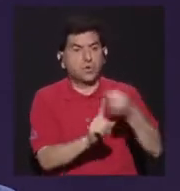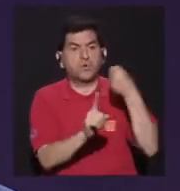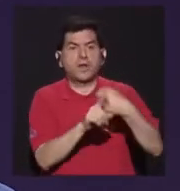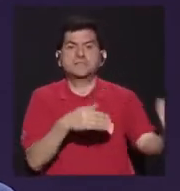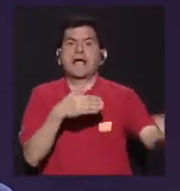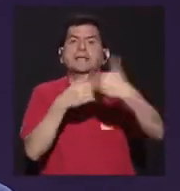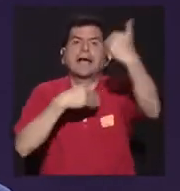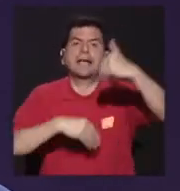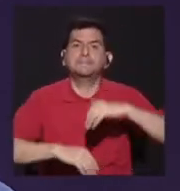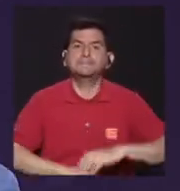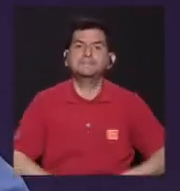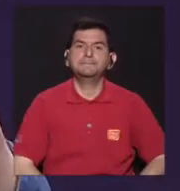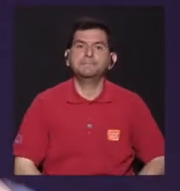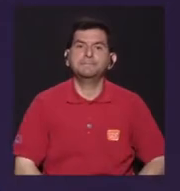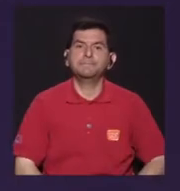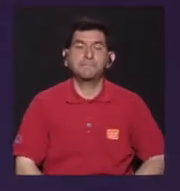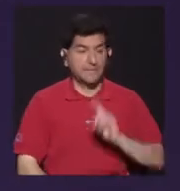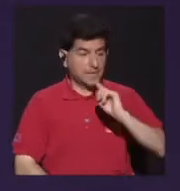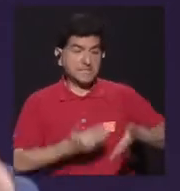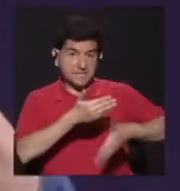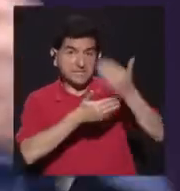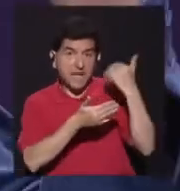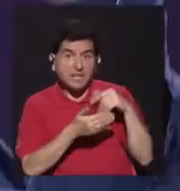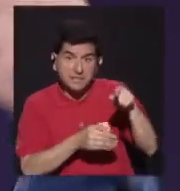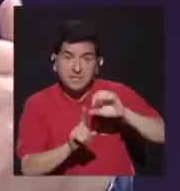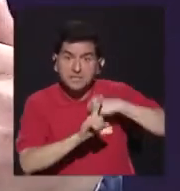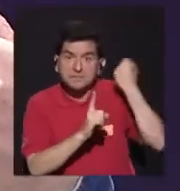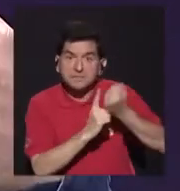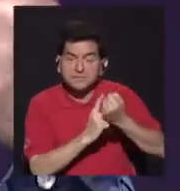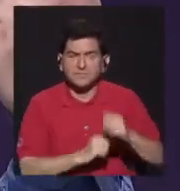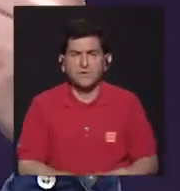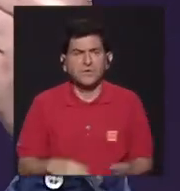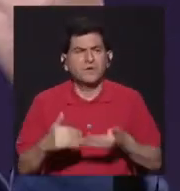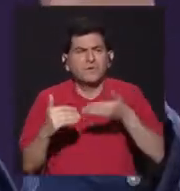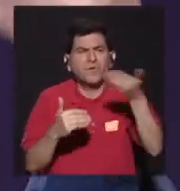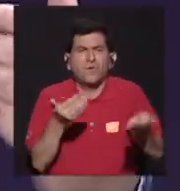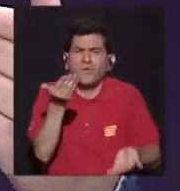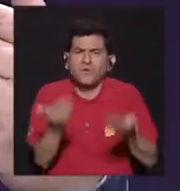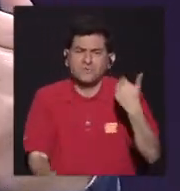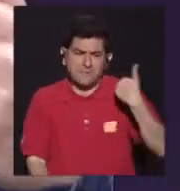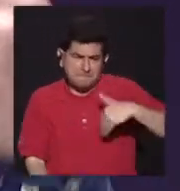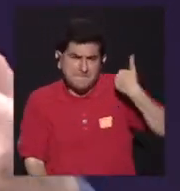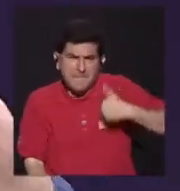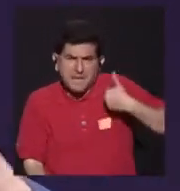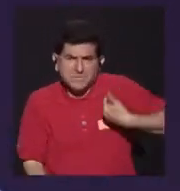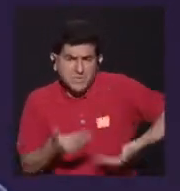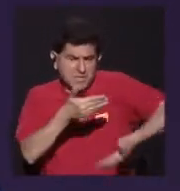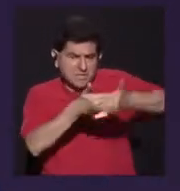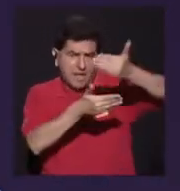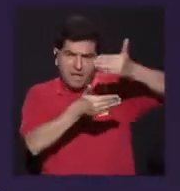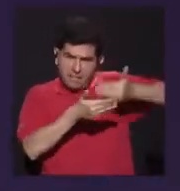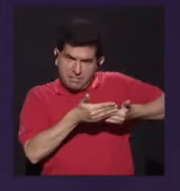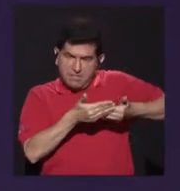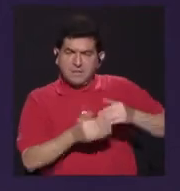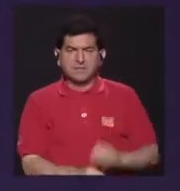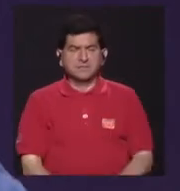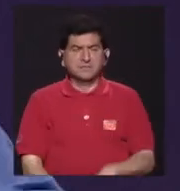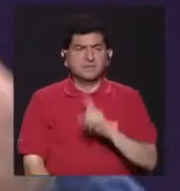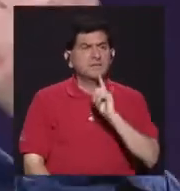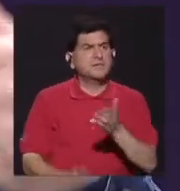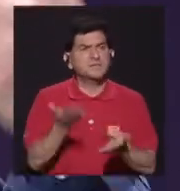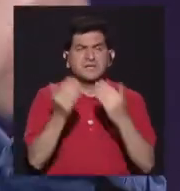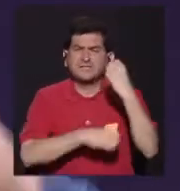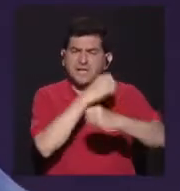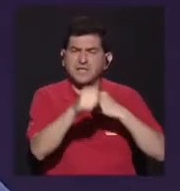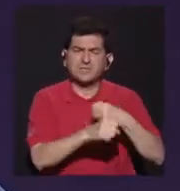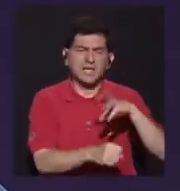atacarlo, ¿verdad? Cosa como se le decía antes. O sea, hay cosas que también son de masculinidades anteriores, por decirlo así, de los